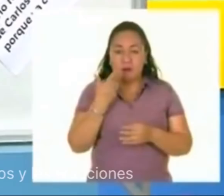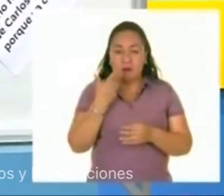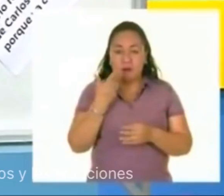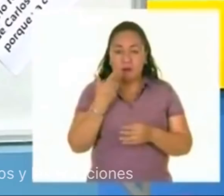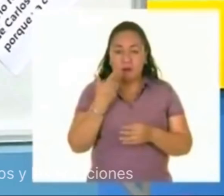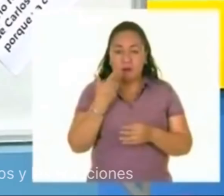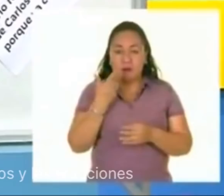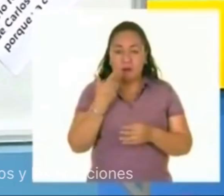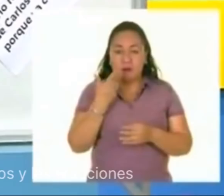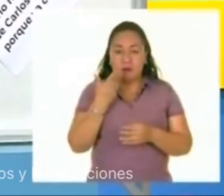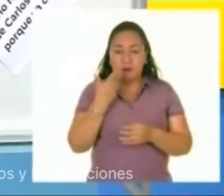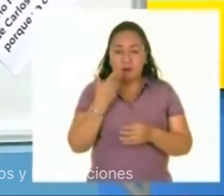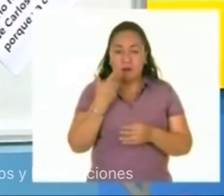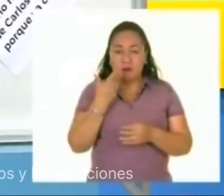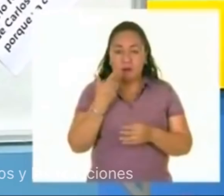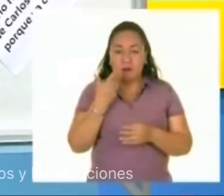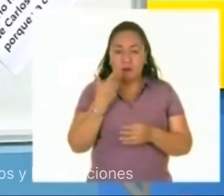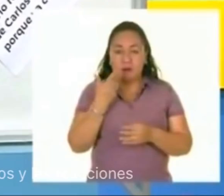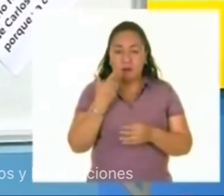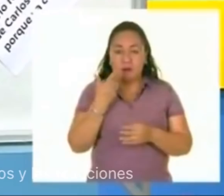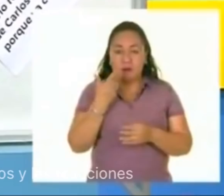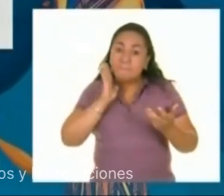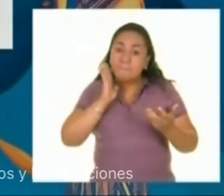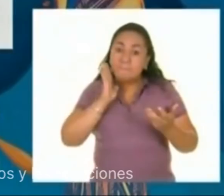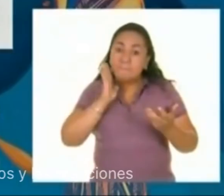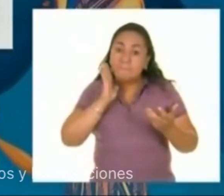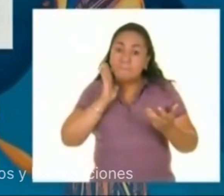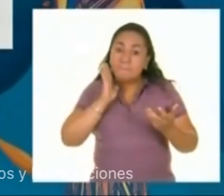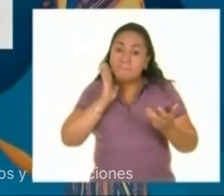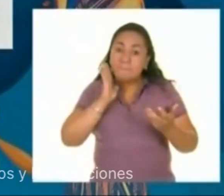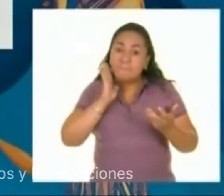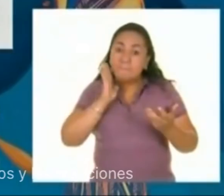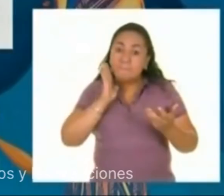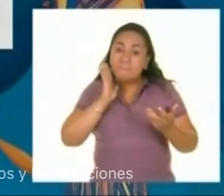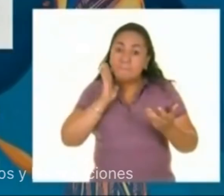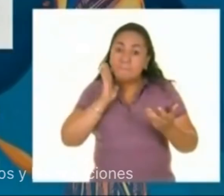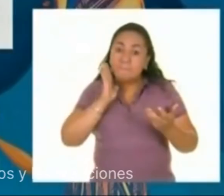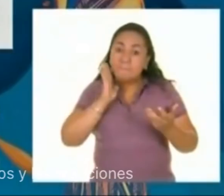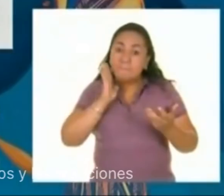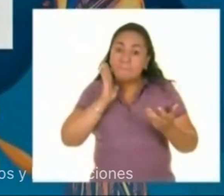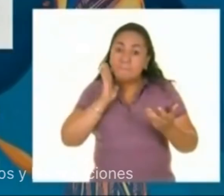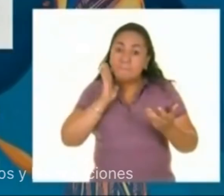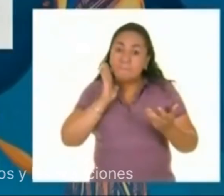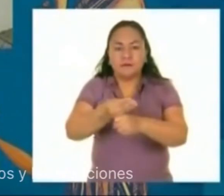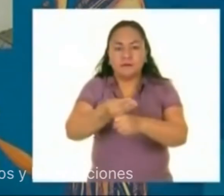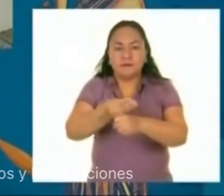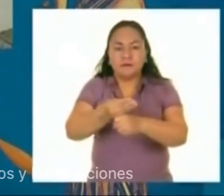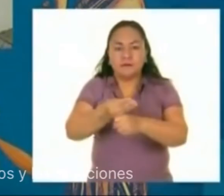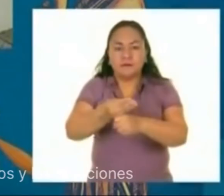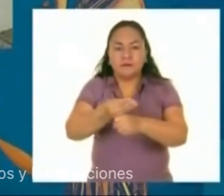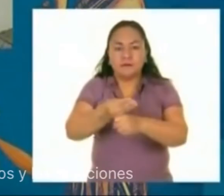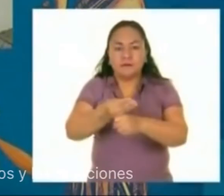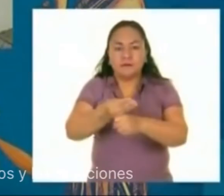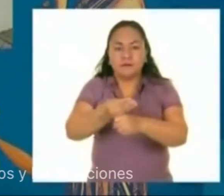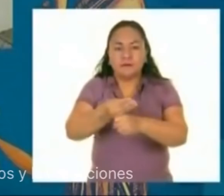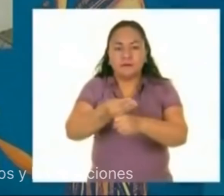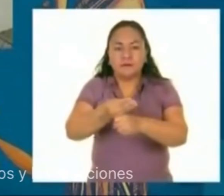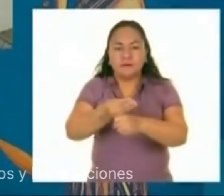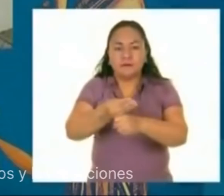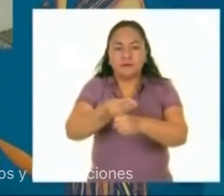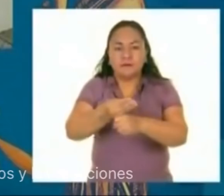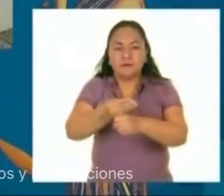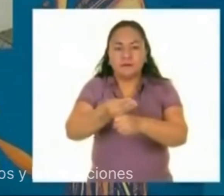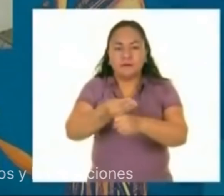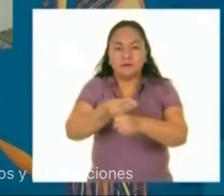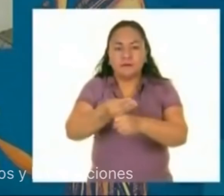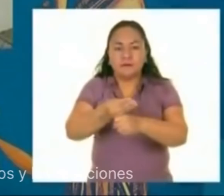frases para saber en qué consiste la reparación del daño. ¿Qué entiendes por reparación del daño? Es cuando tenemos que reparar el daño que hicimos, cuando hacemos algo